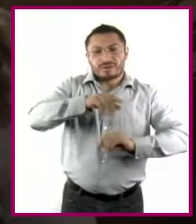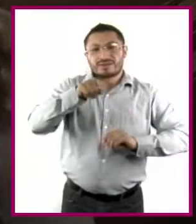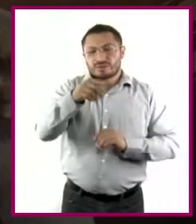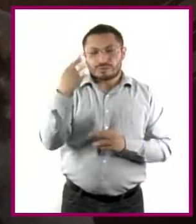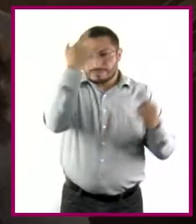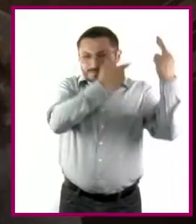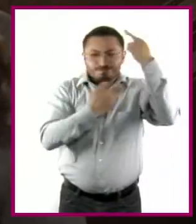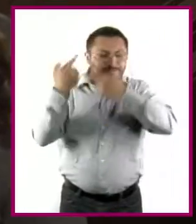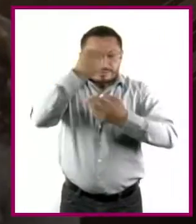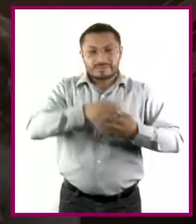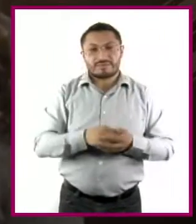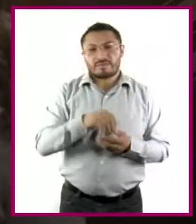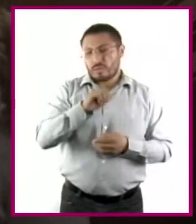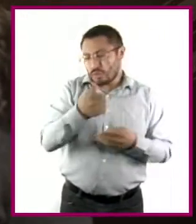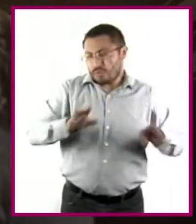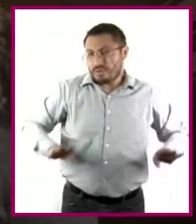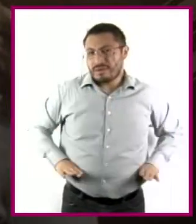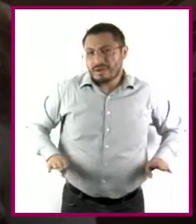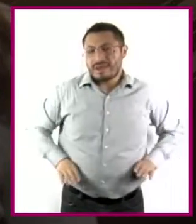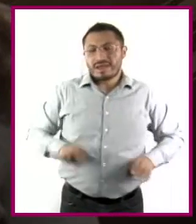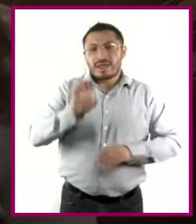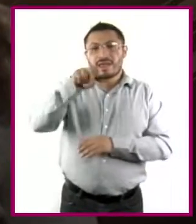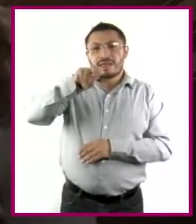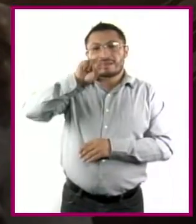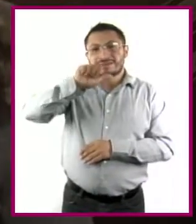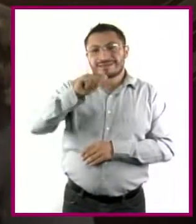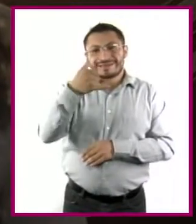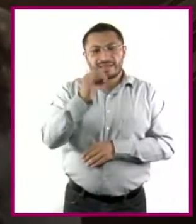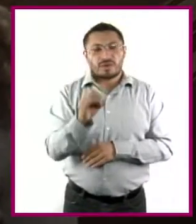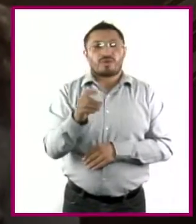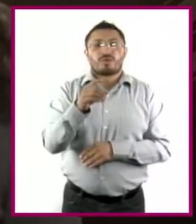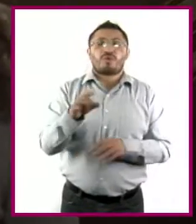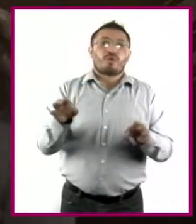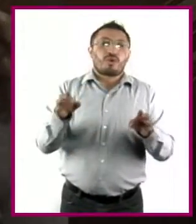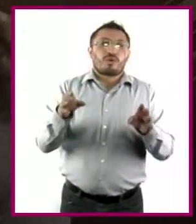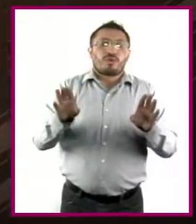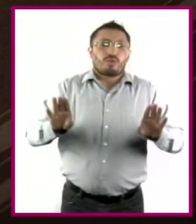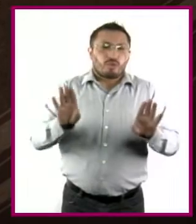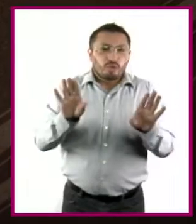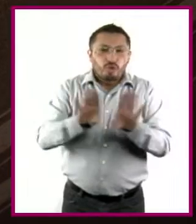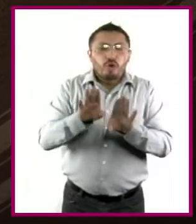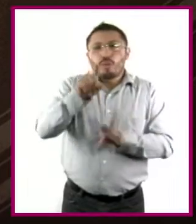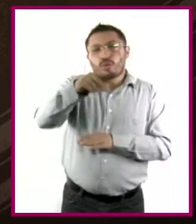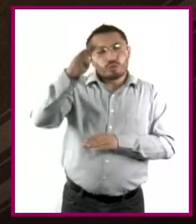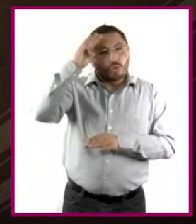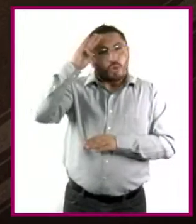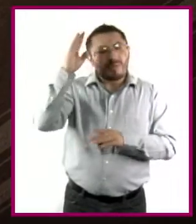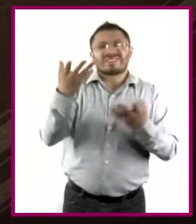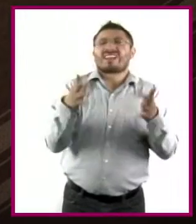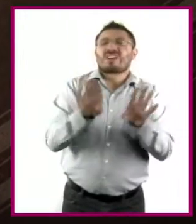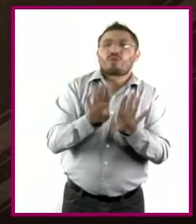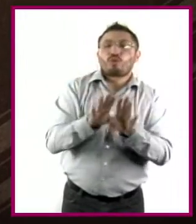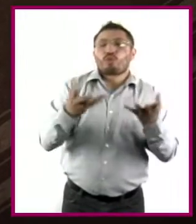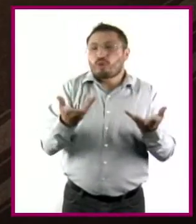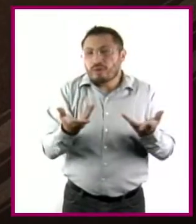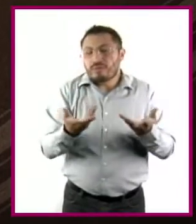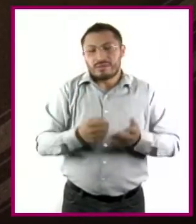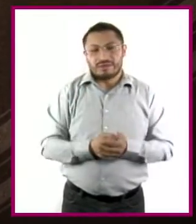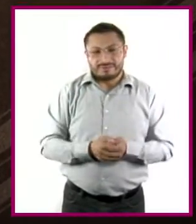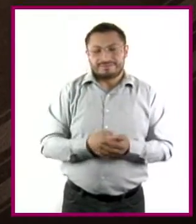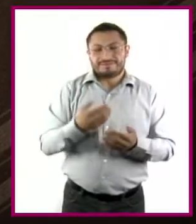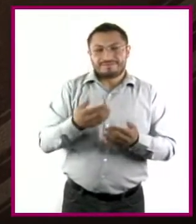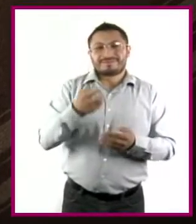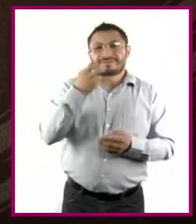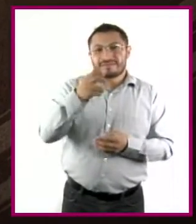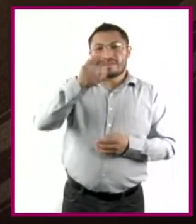la filosofía que atañe al ensayo tiene que ver con la forma en que estructuramos nuestro pensamiento. Como mencionamos, el ensayo es un género